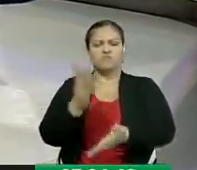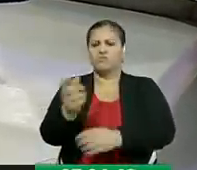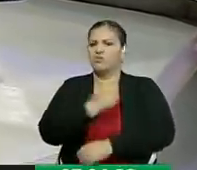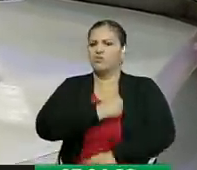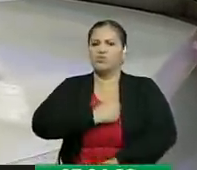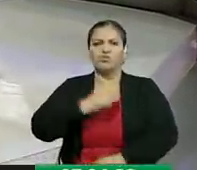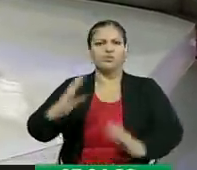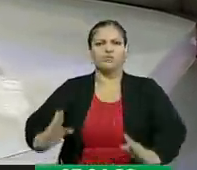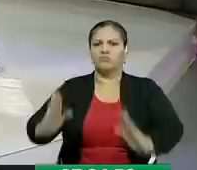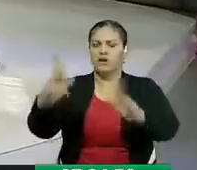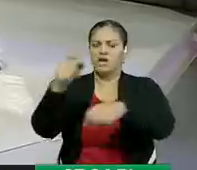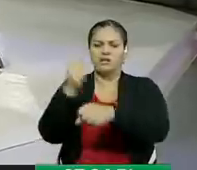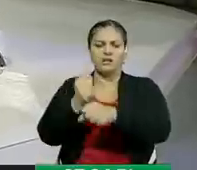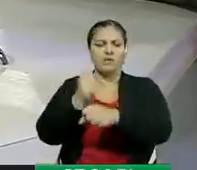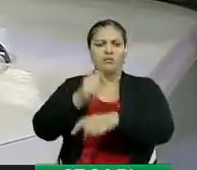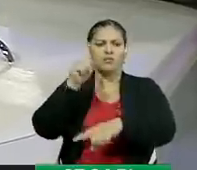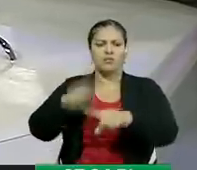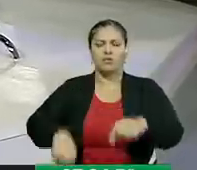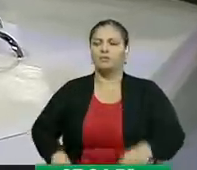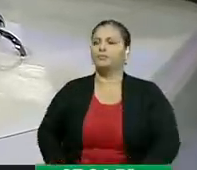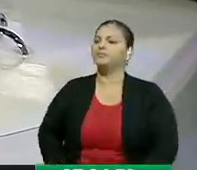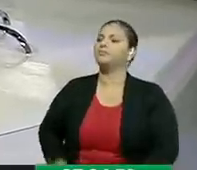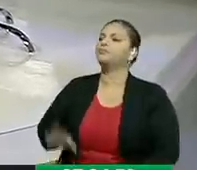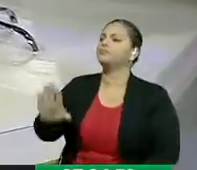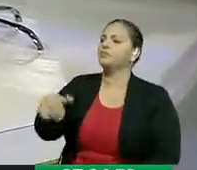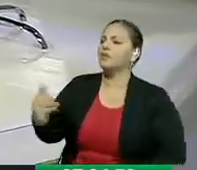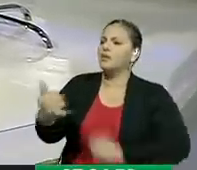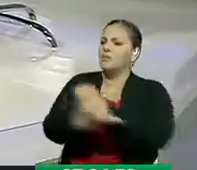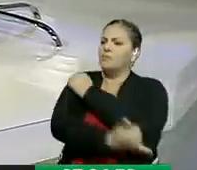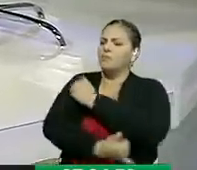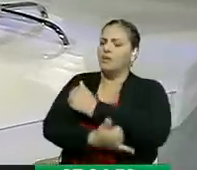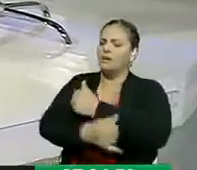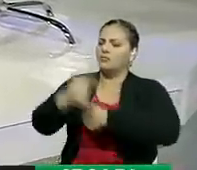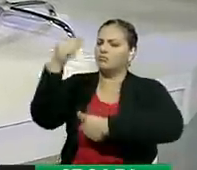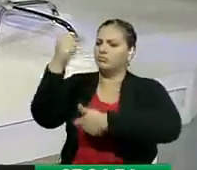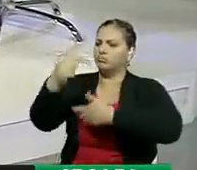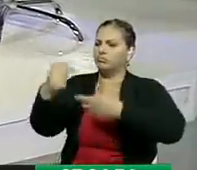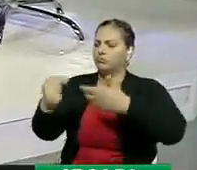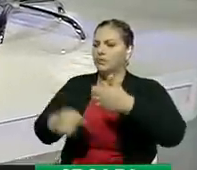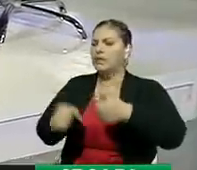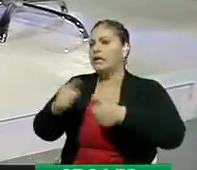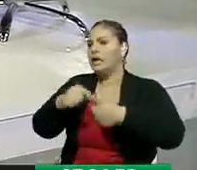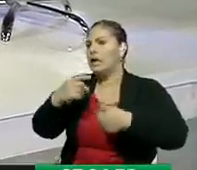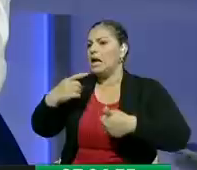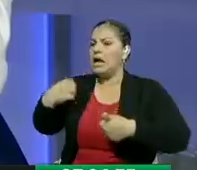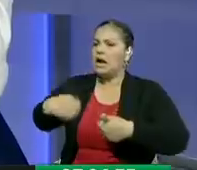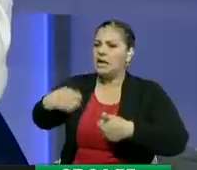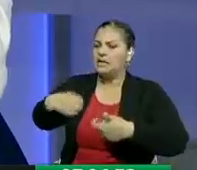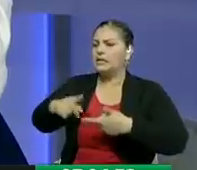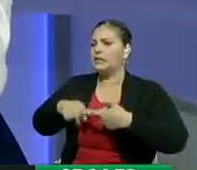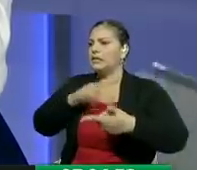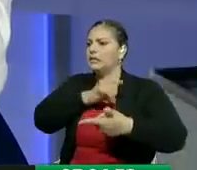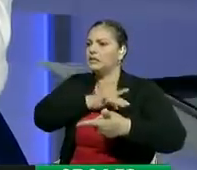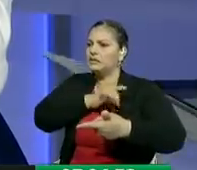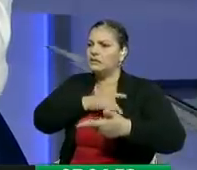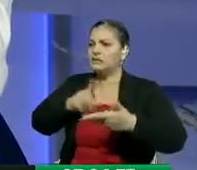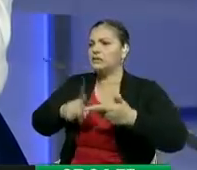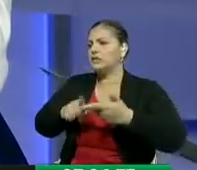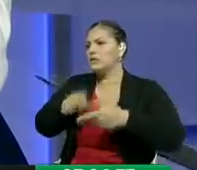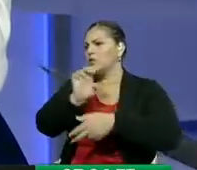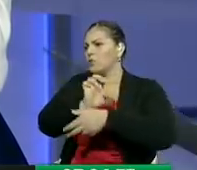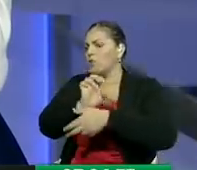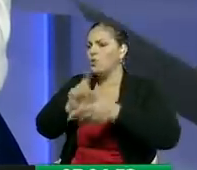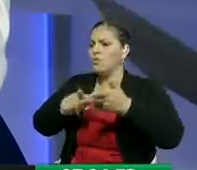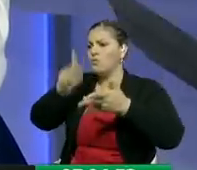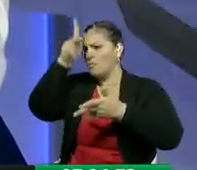la Corte Penal Internacional. Están Argentina, Chile, Perú, Colombia, Canadá y Paraguay. ¿Debería sumarse el Ecuador? Debería, debería. ¿Usted cree que